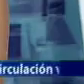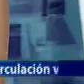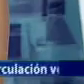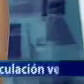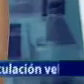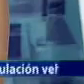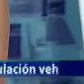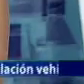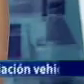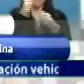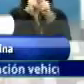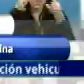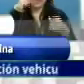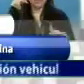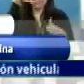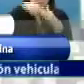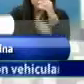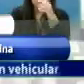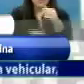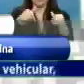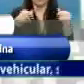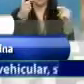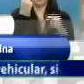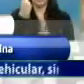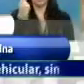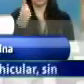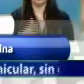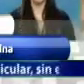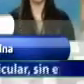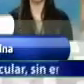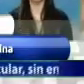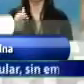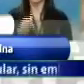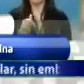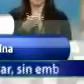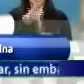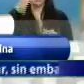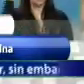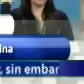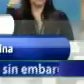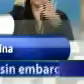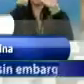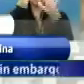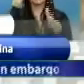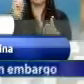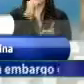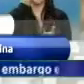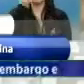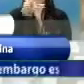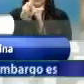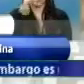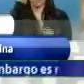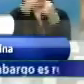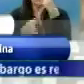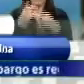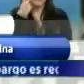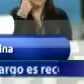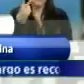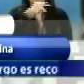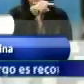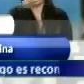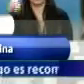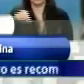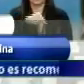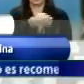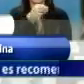misterio. Después de un mes de la desaparición de Cristina Sicavisa, vista por última vez el 6 de julio, su familia perdió las esperanzas